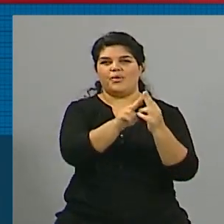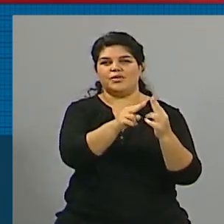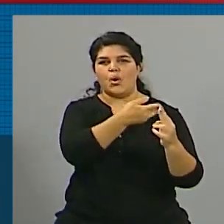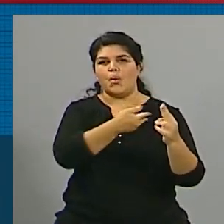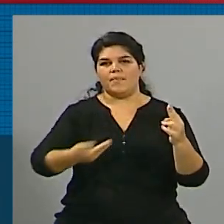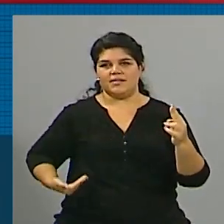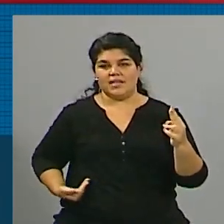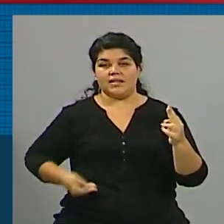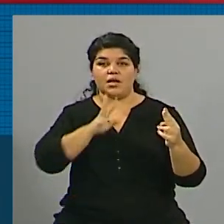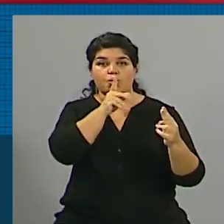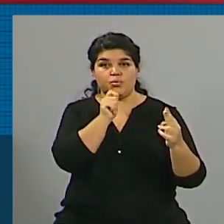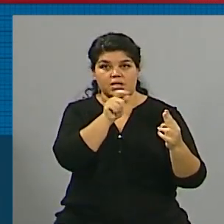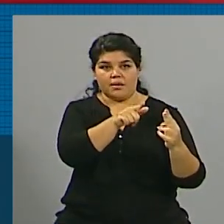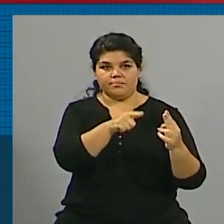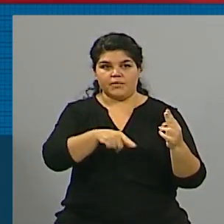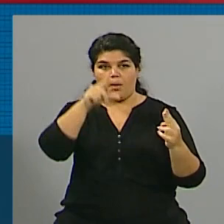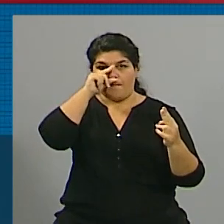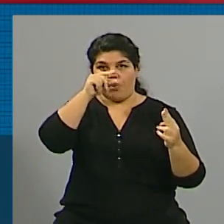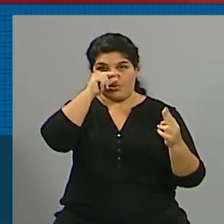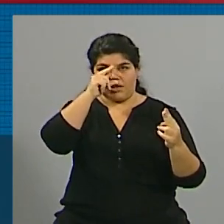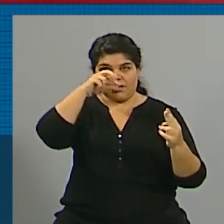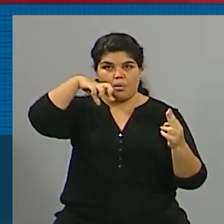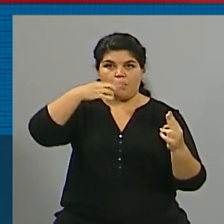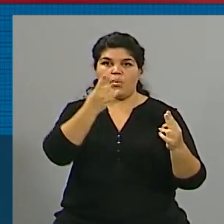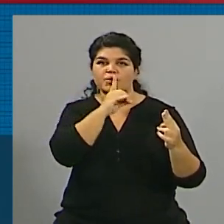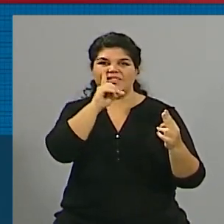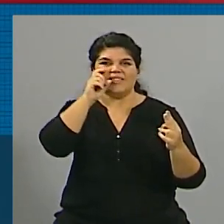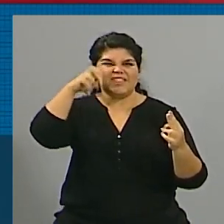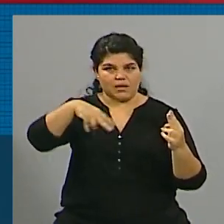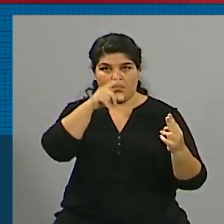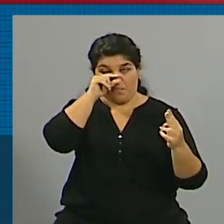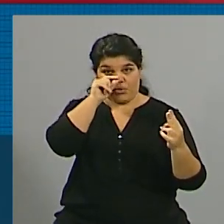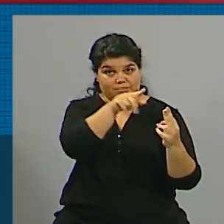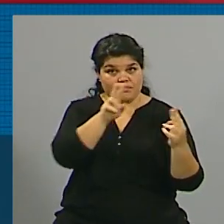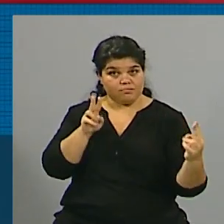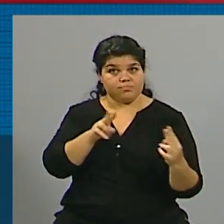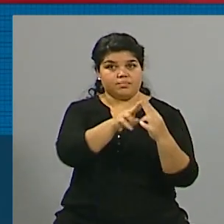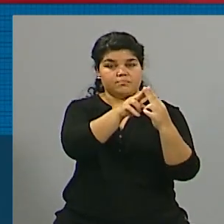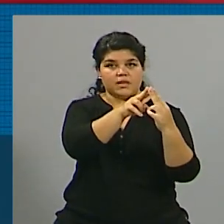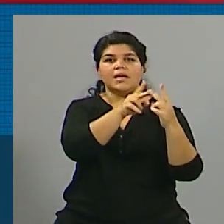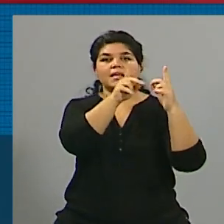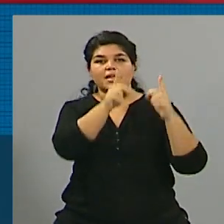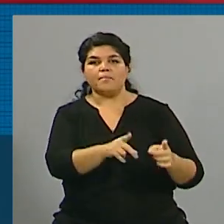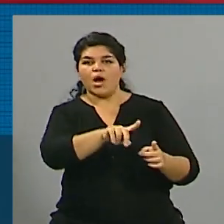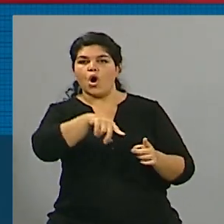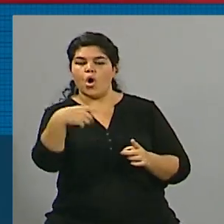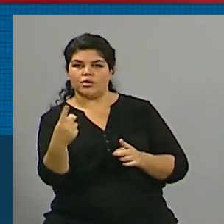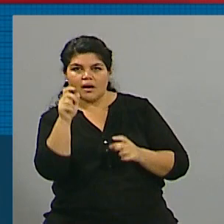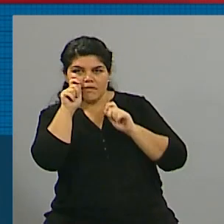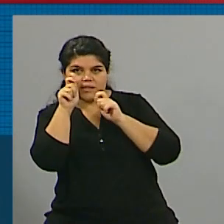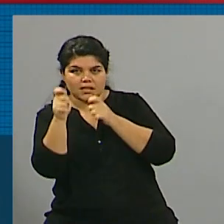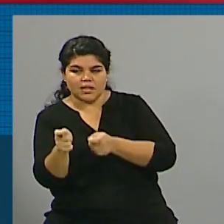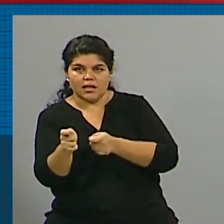llamado que sucedió hace algunos días atrás con Zelensky, donde China planteaba que lo que obviamente quieren hacer ellos